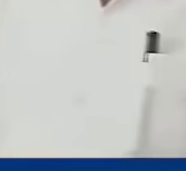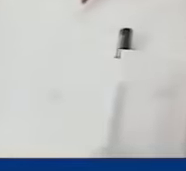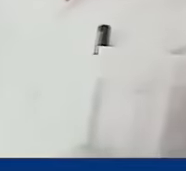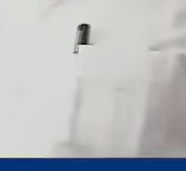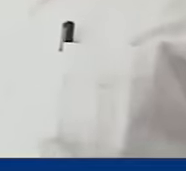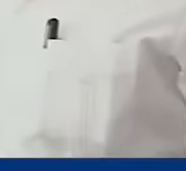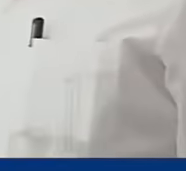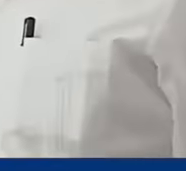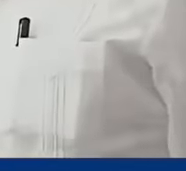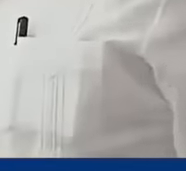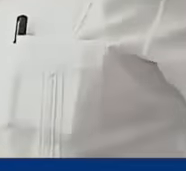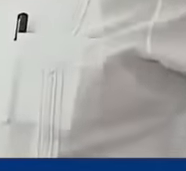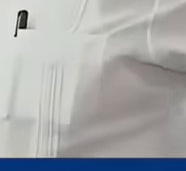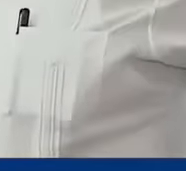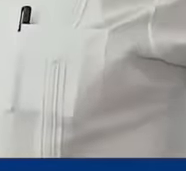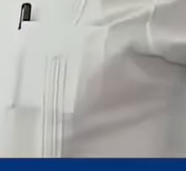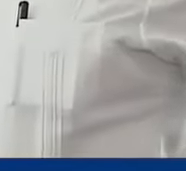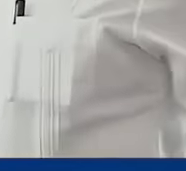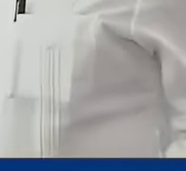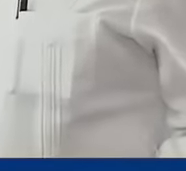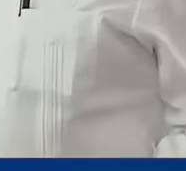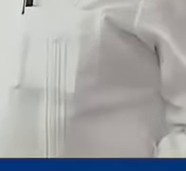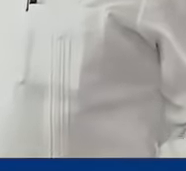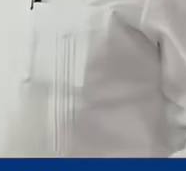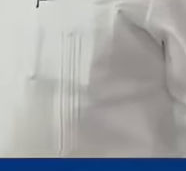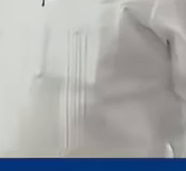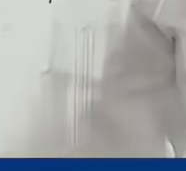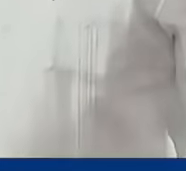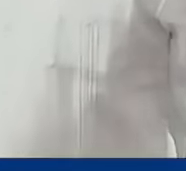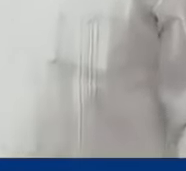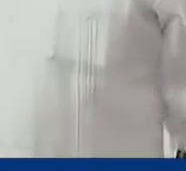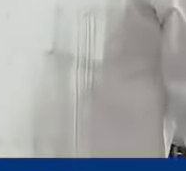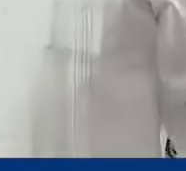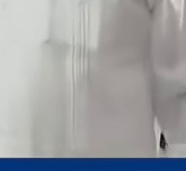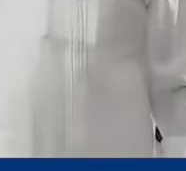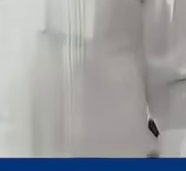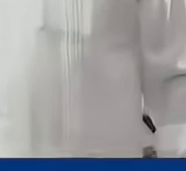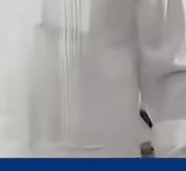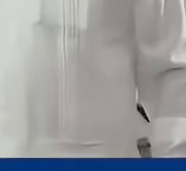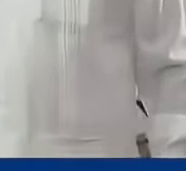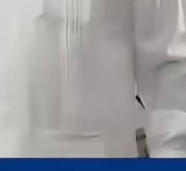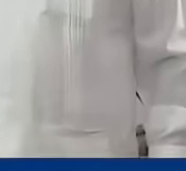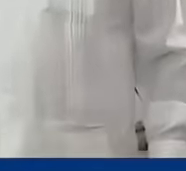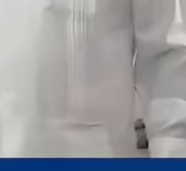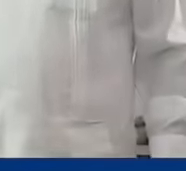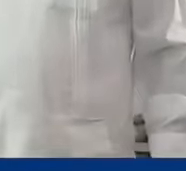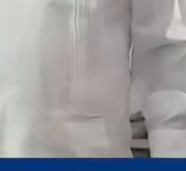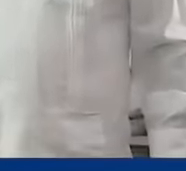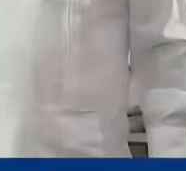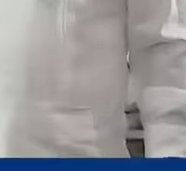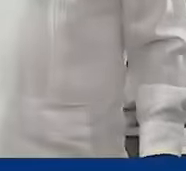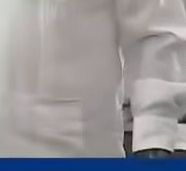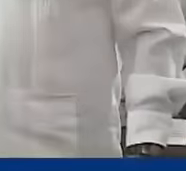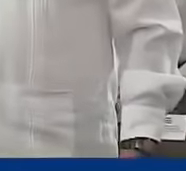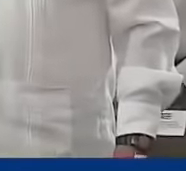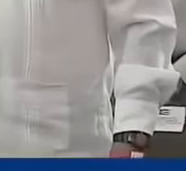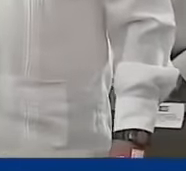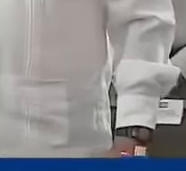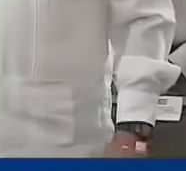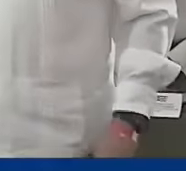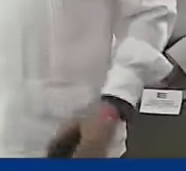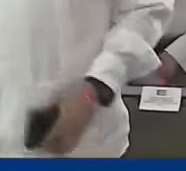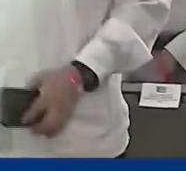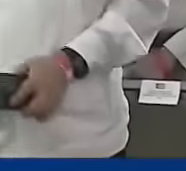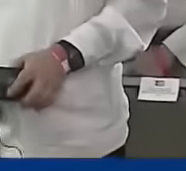acompañantes internacionales también de presenciar cómo se organizan las comunidades. Hay